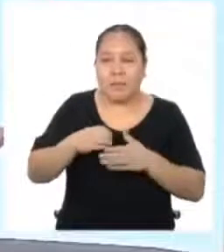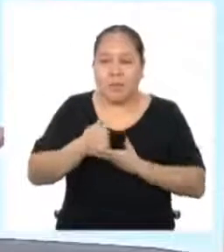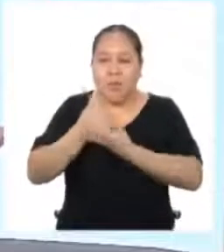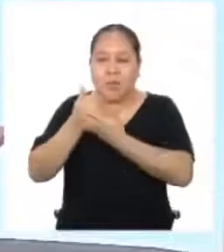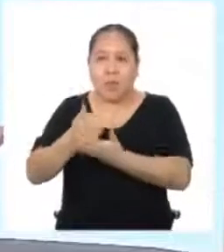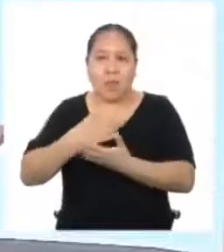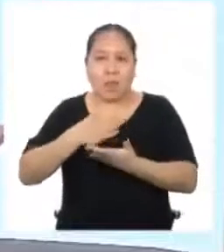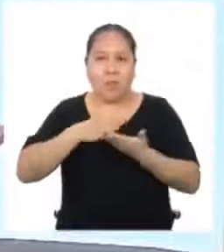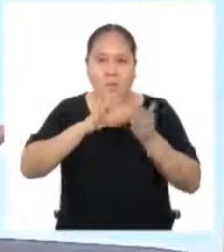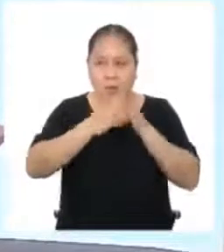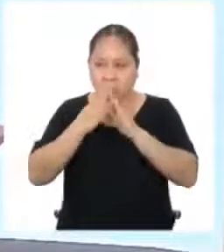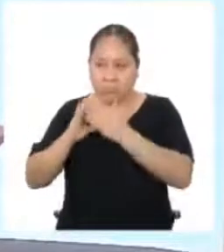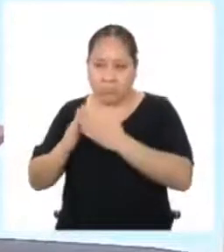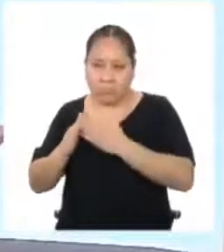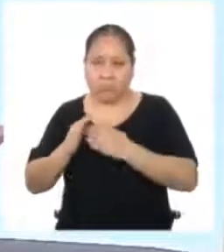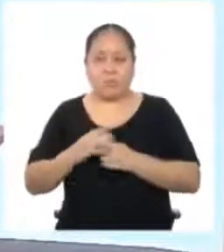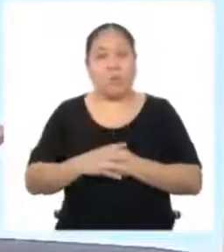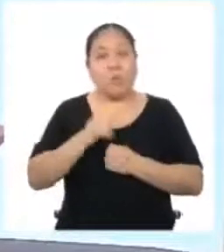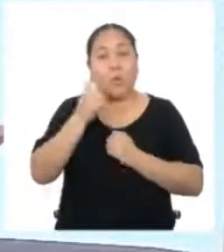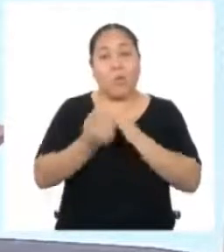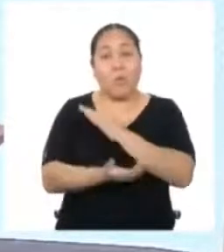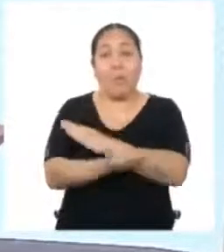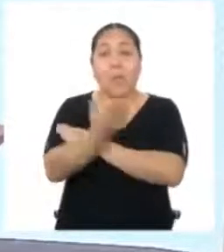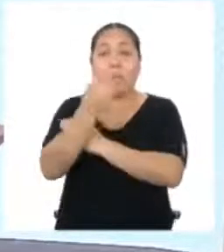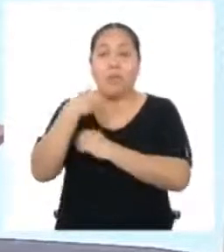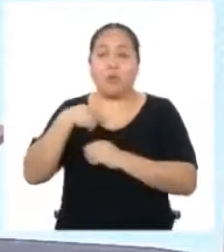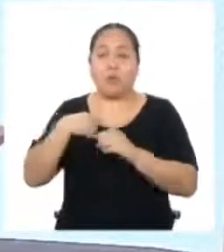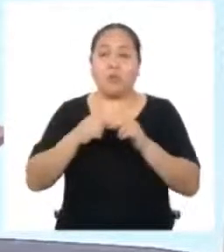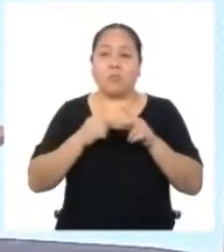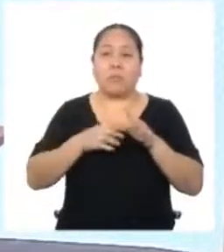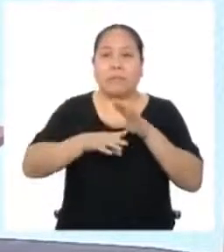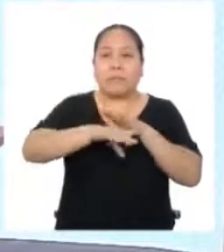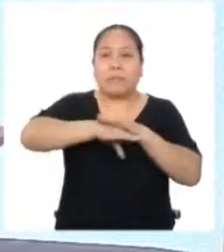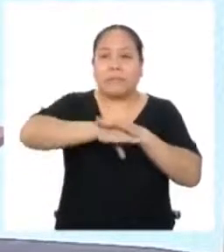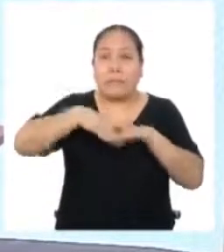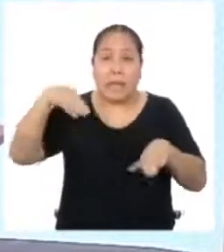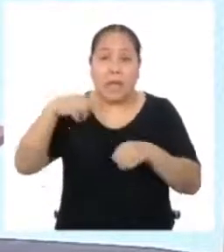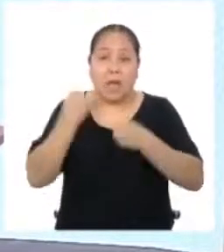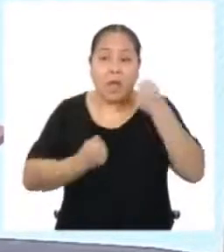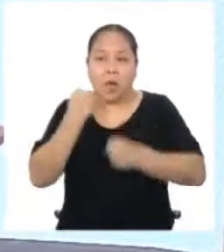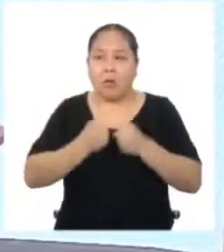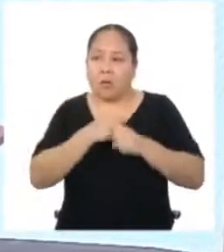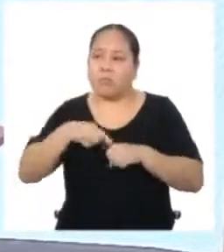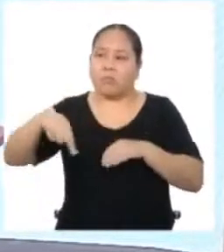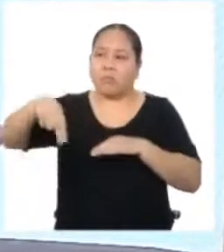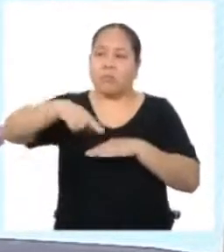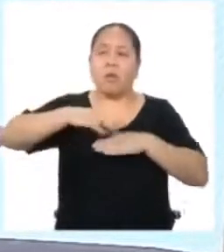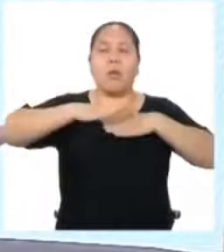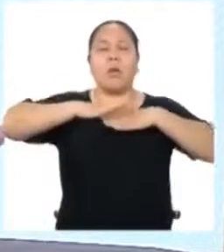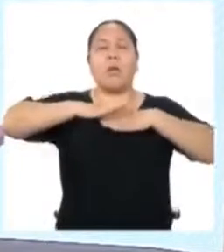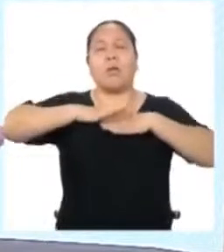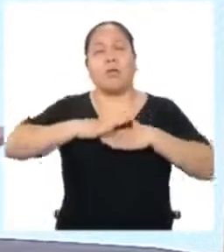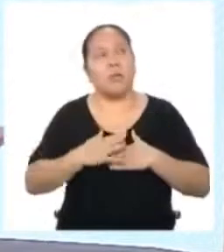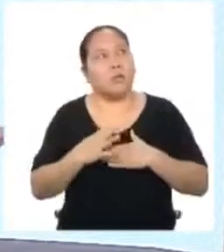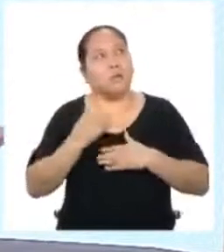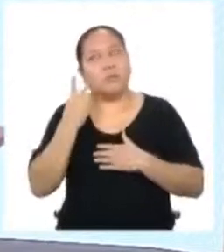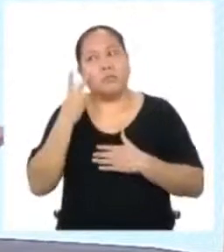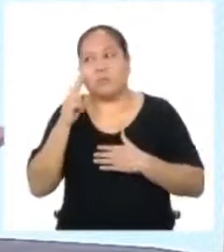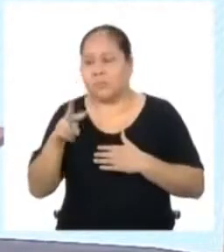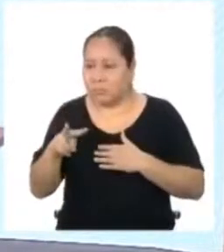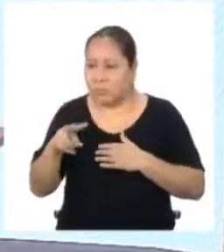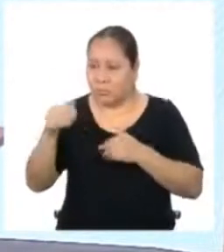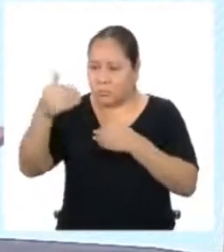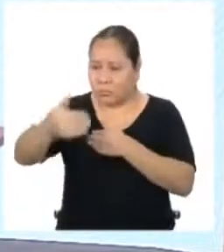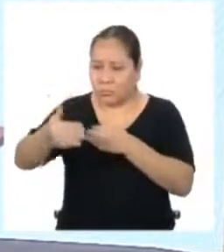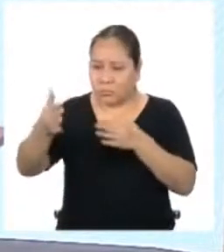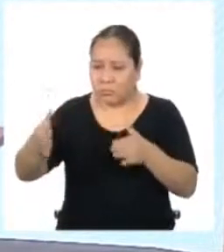a mi barrio Una mañana que había salido a correr, apareció la idea Paré por un poco de aire y le presté atención a la cancha de fútbol